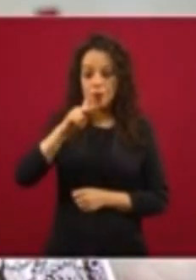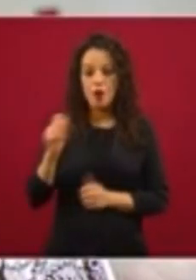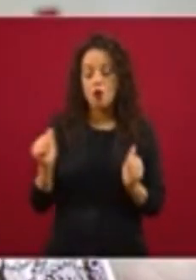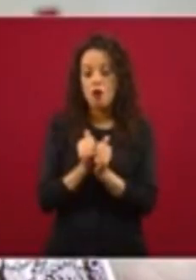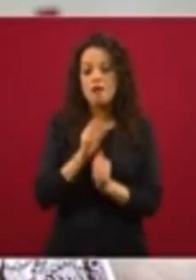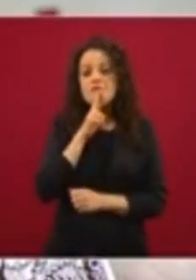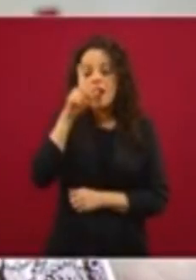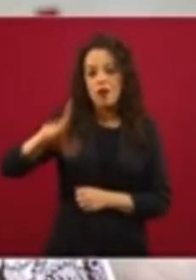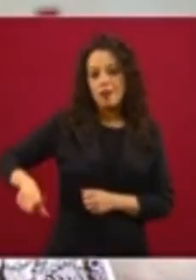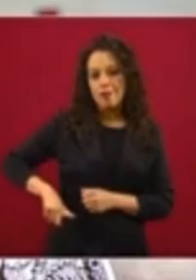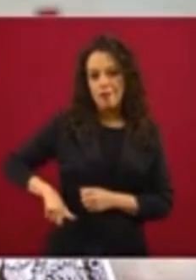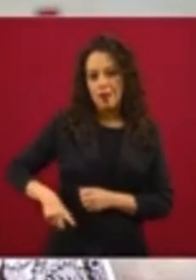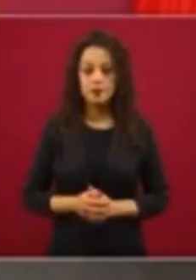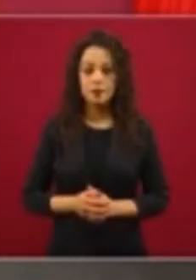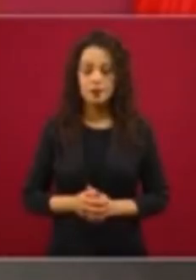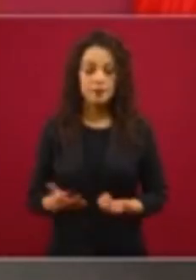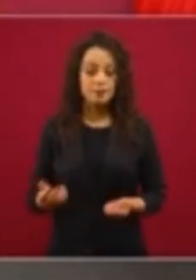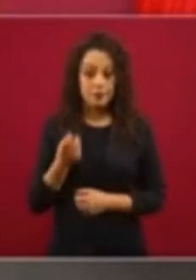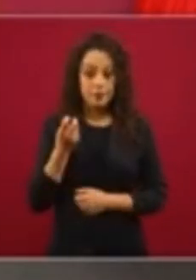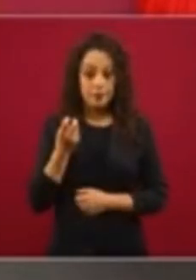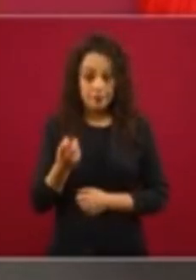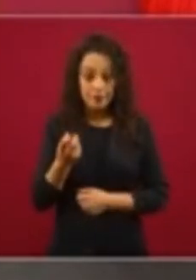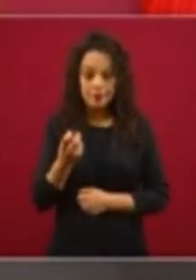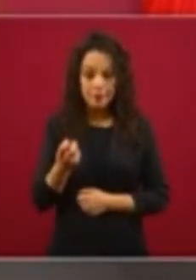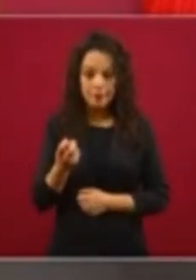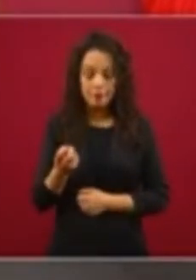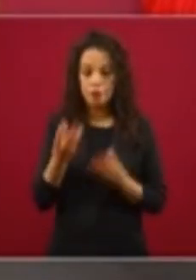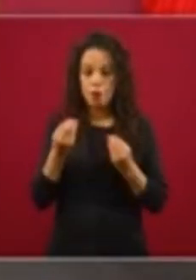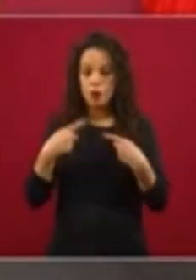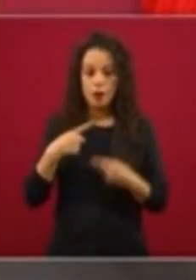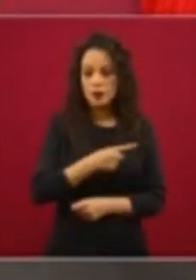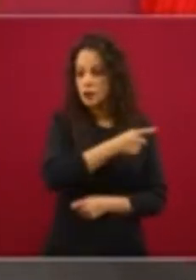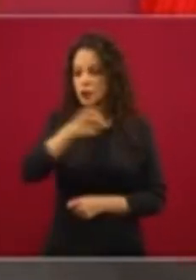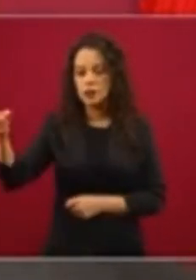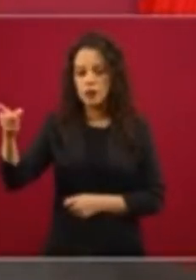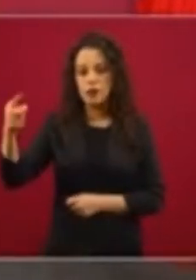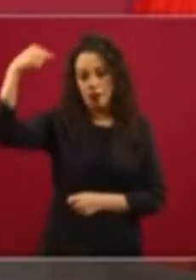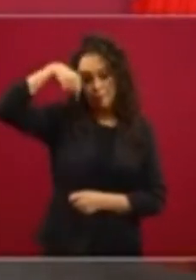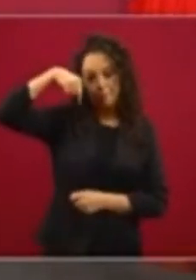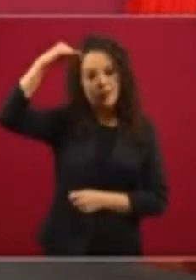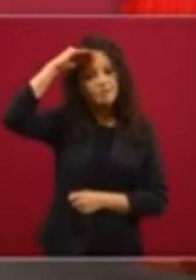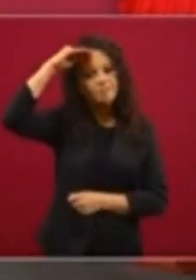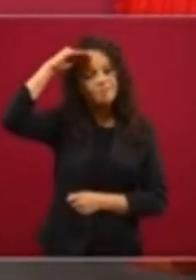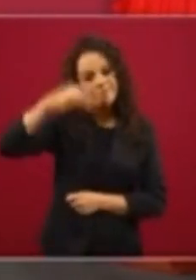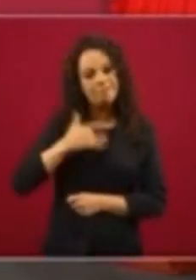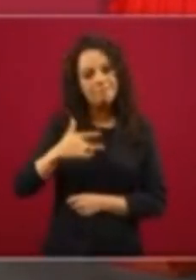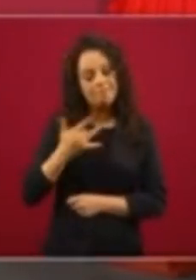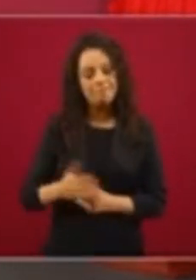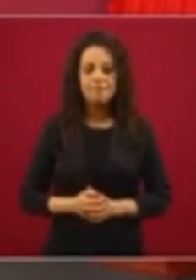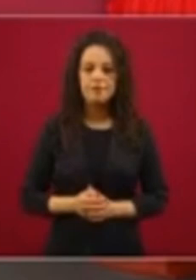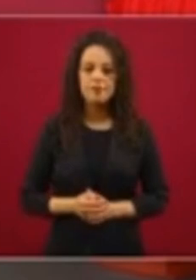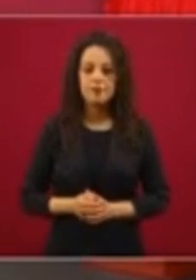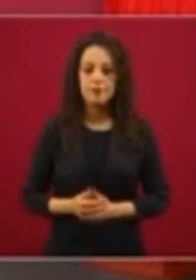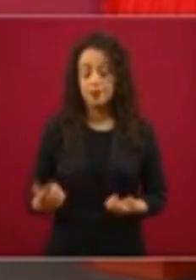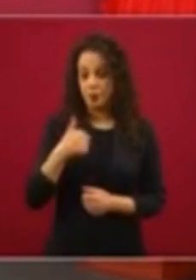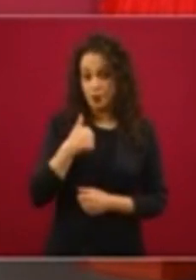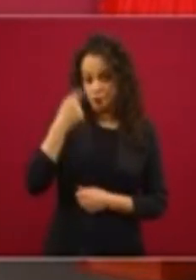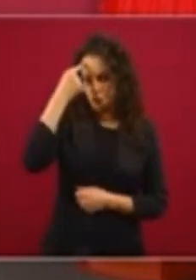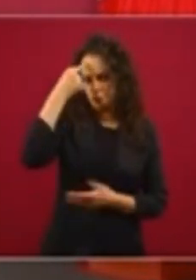gobierno. Eso es lo que muchos piensan. Yo creo